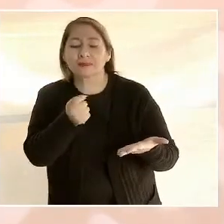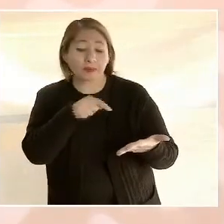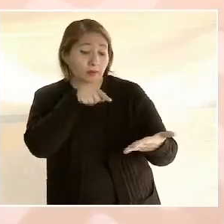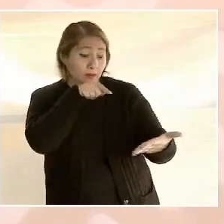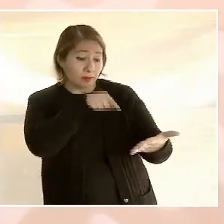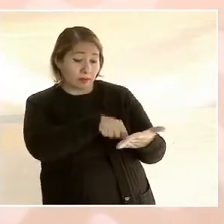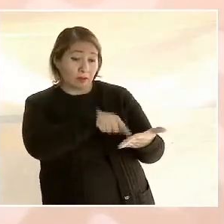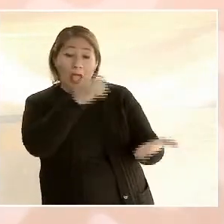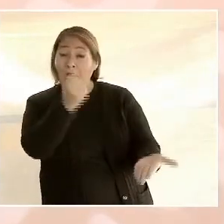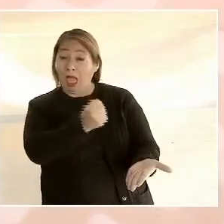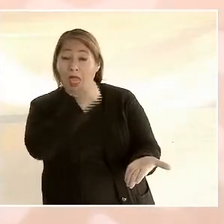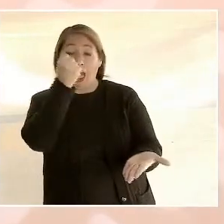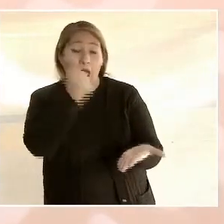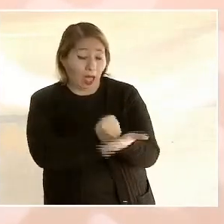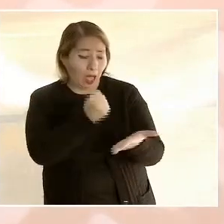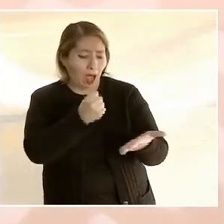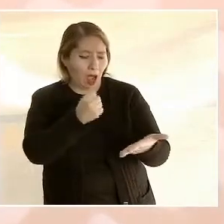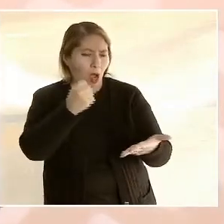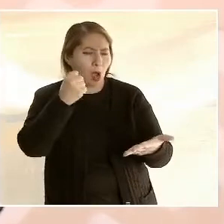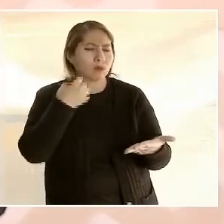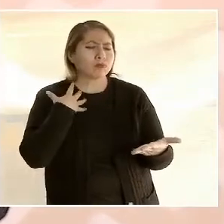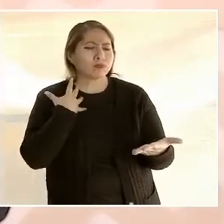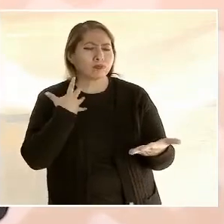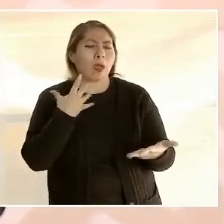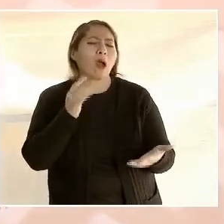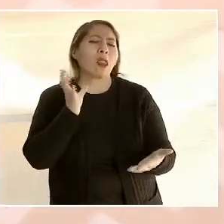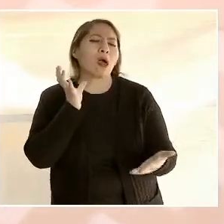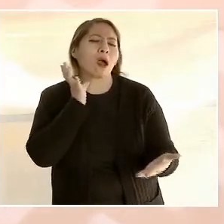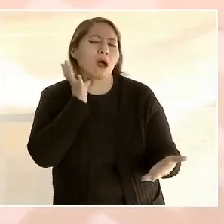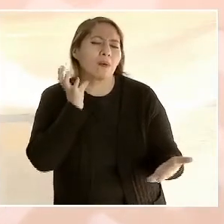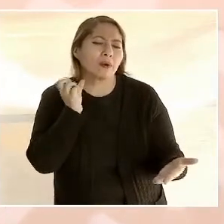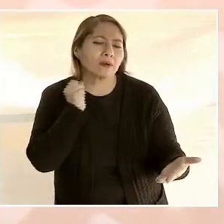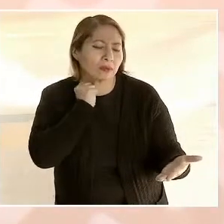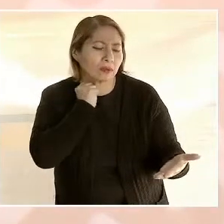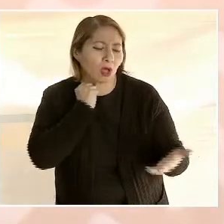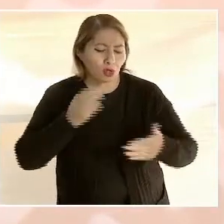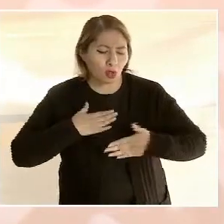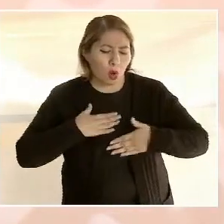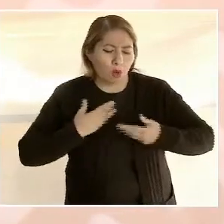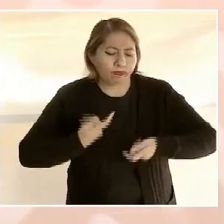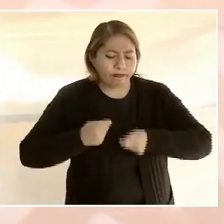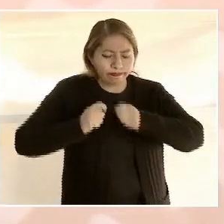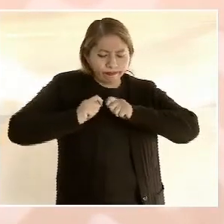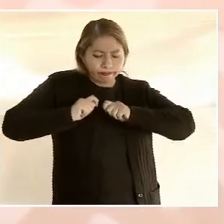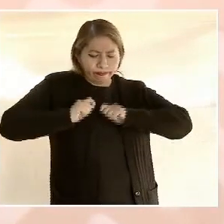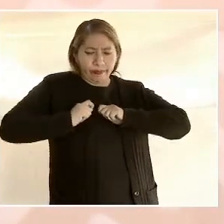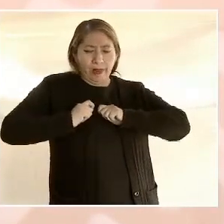autorizado por el Senado, he asumido el poder ejecutivo